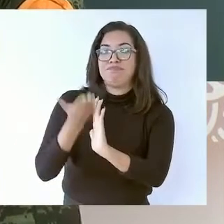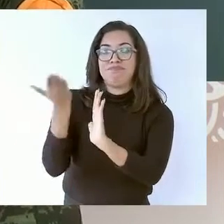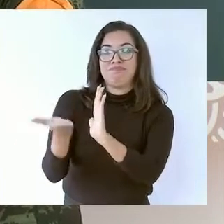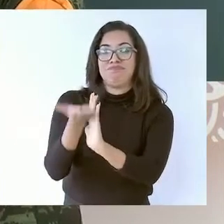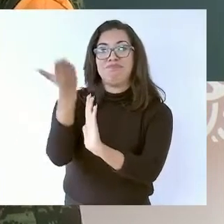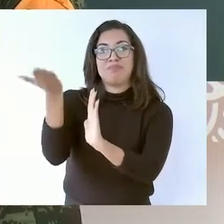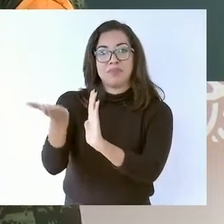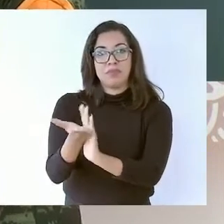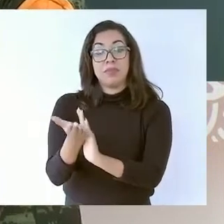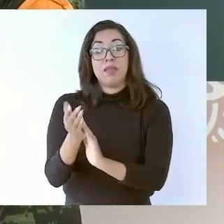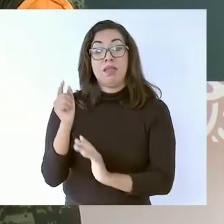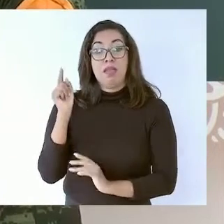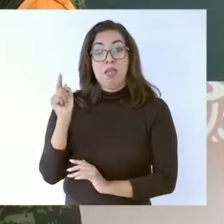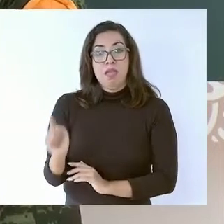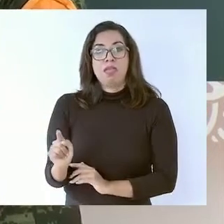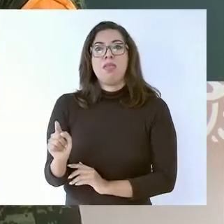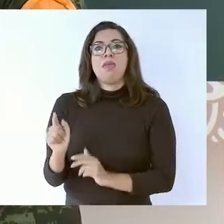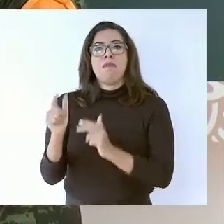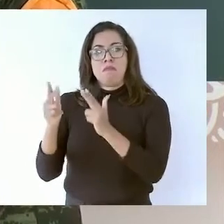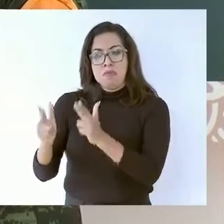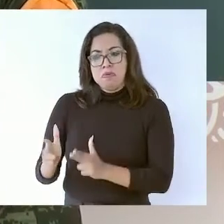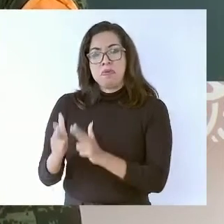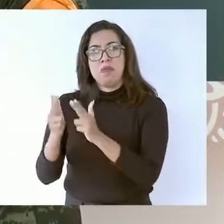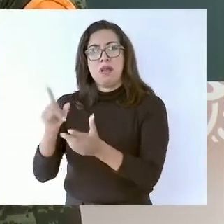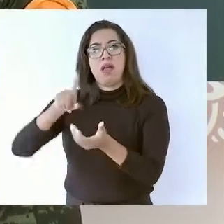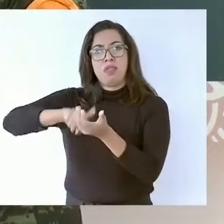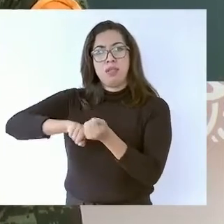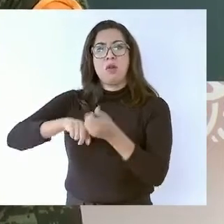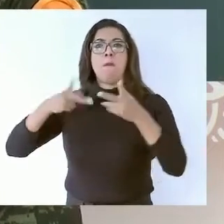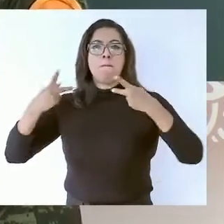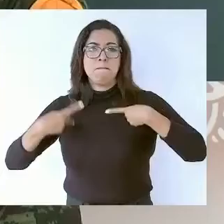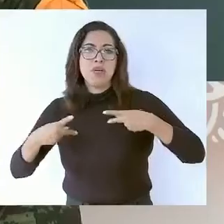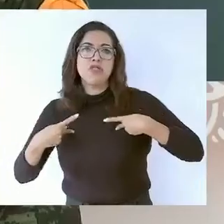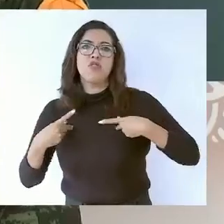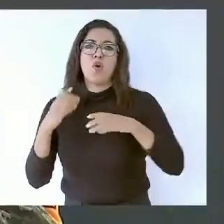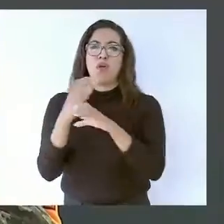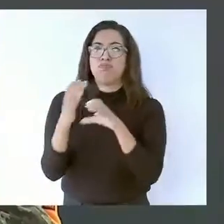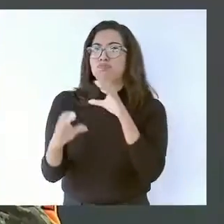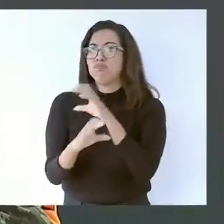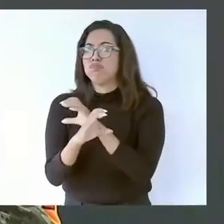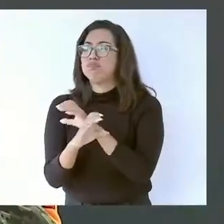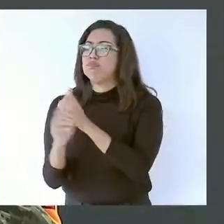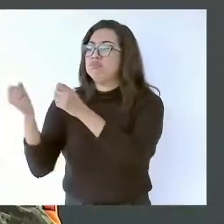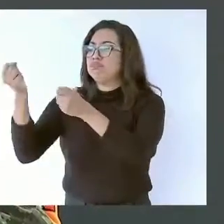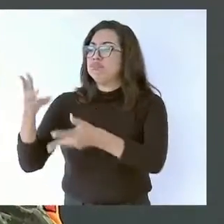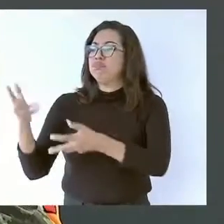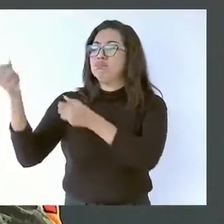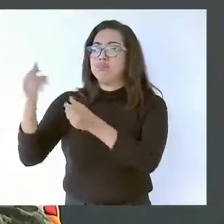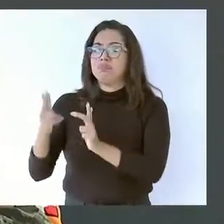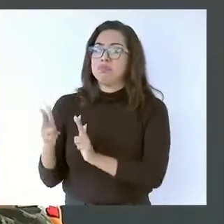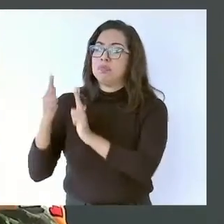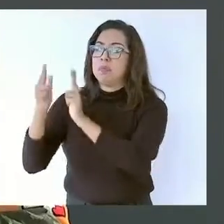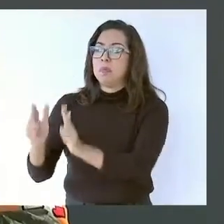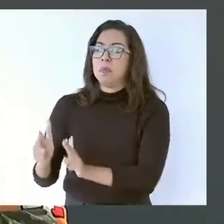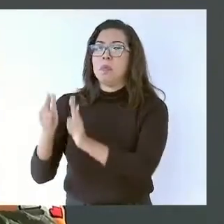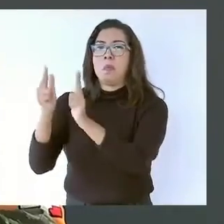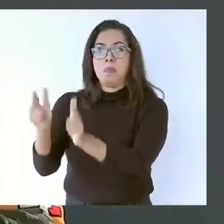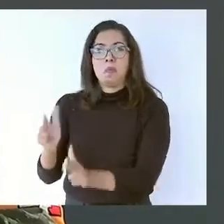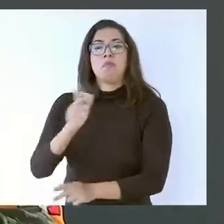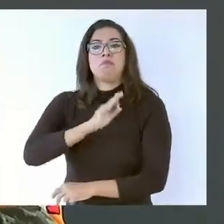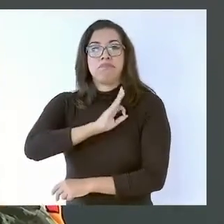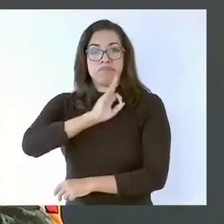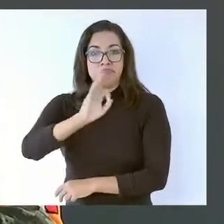permitirá transportar personas y mercancía de forma rápida, segura y acercando poblaciones y destinos